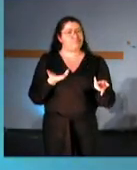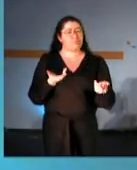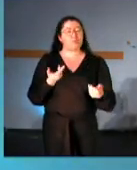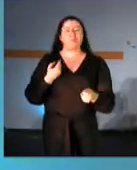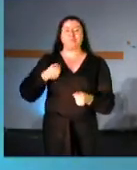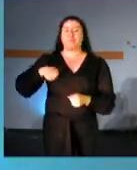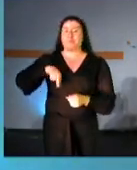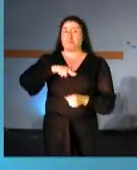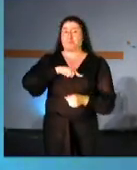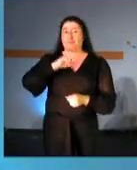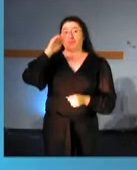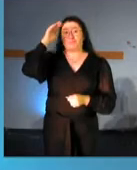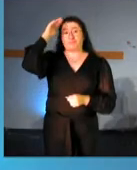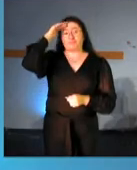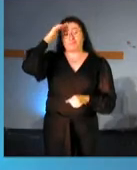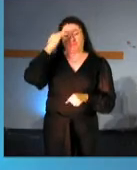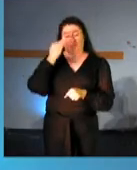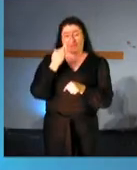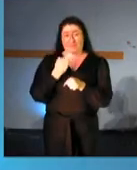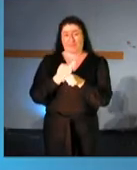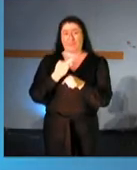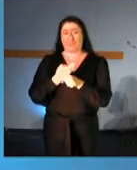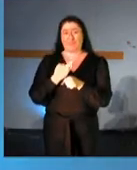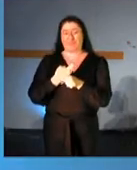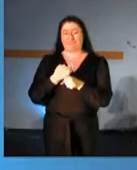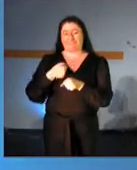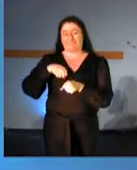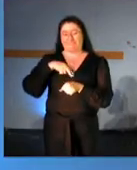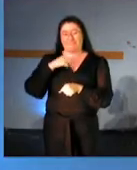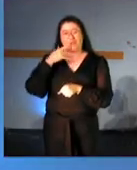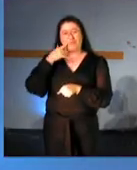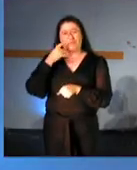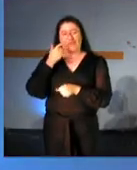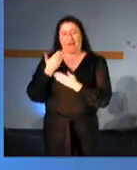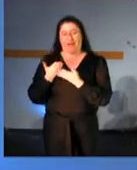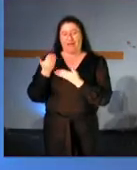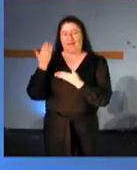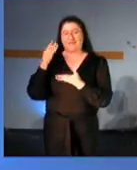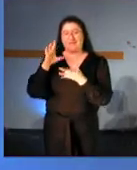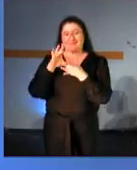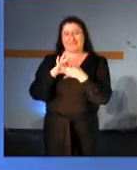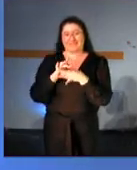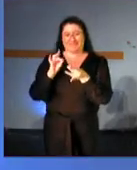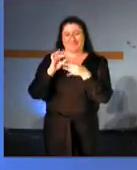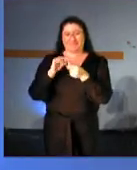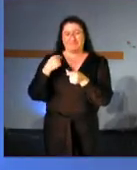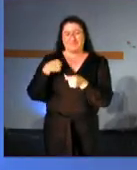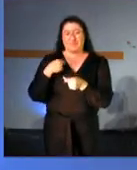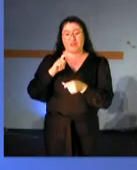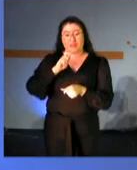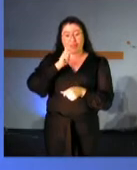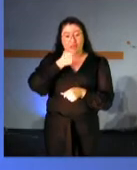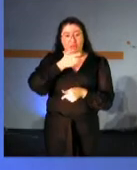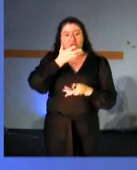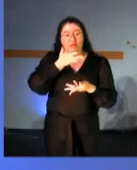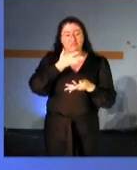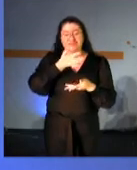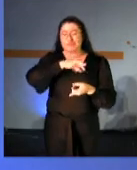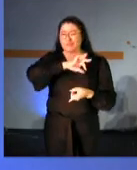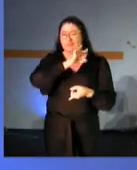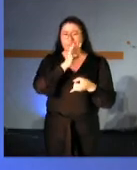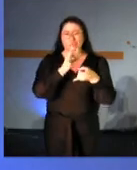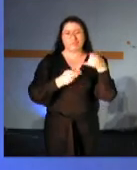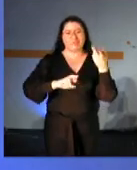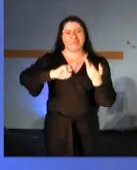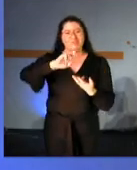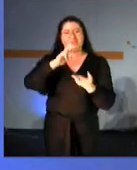creemos que en esta lucha, que como muy bien señalaba, fue la última revolución triunfante armada en